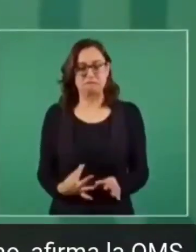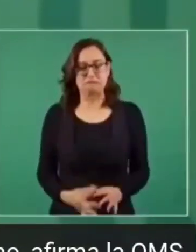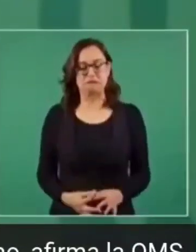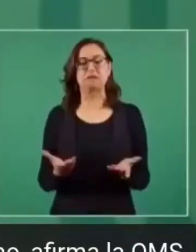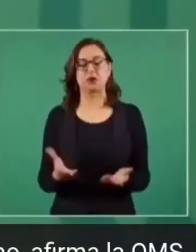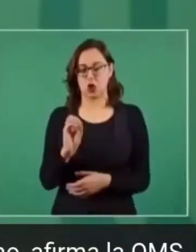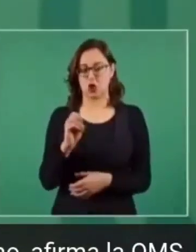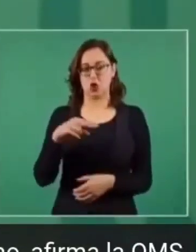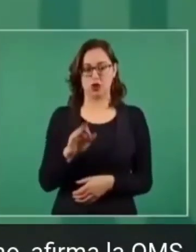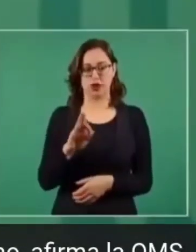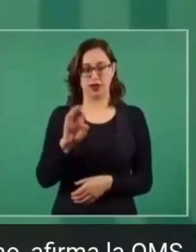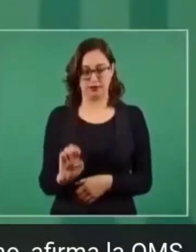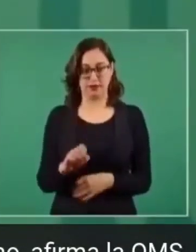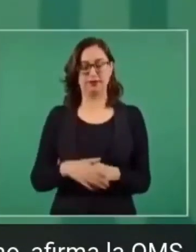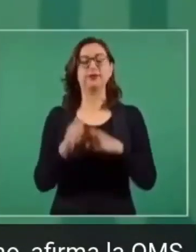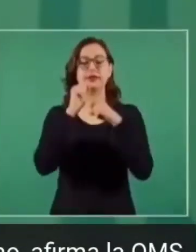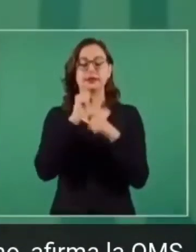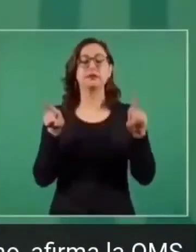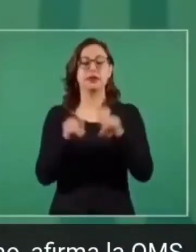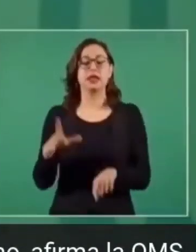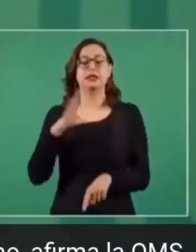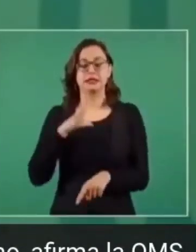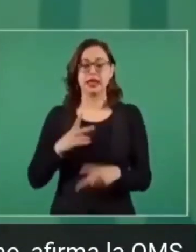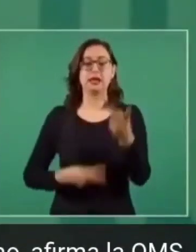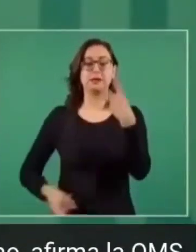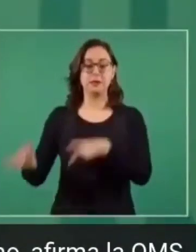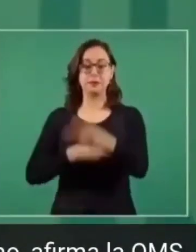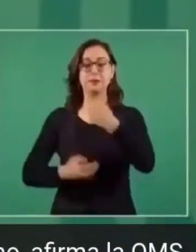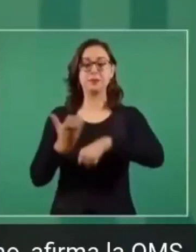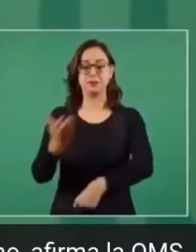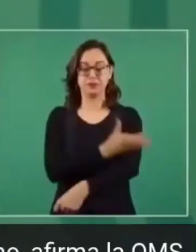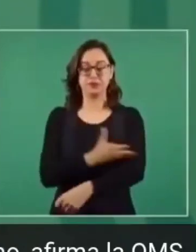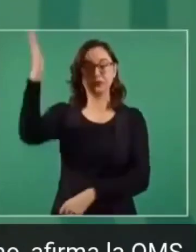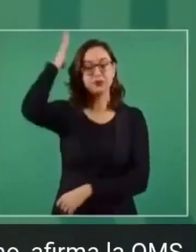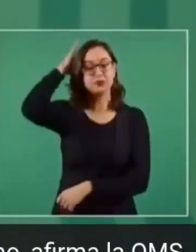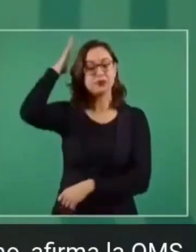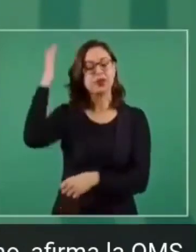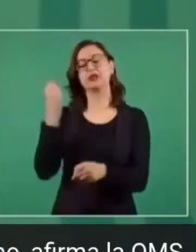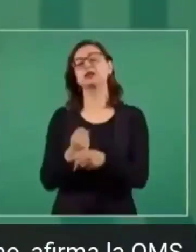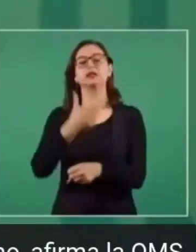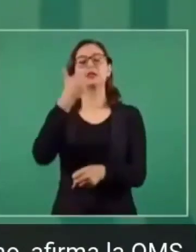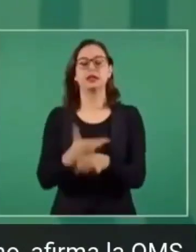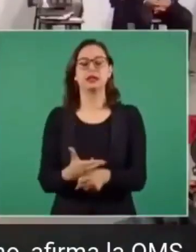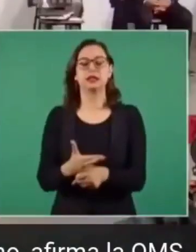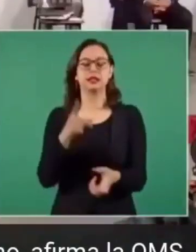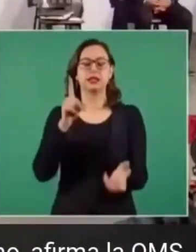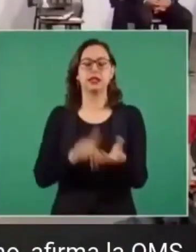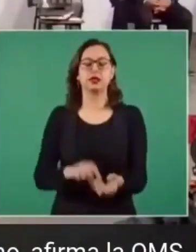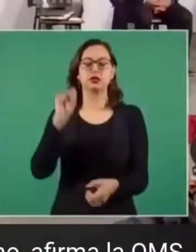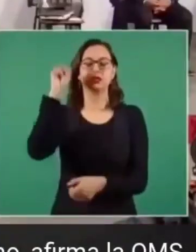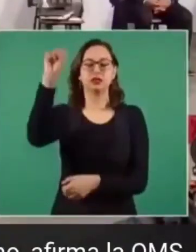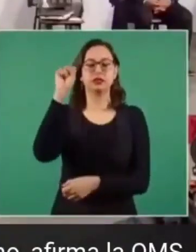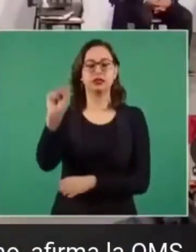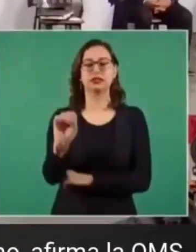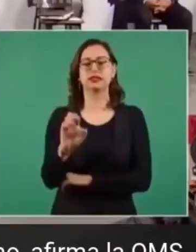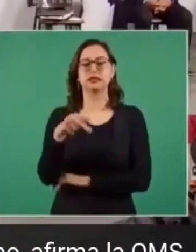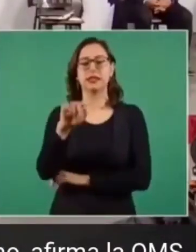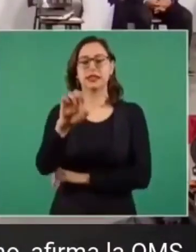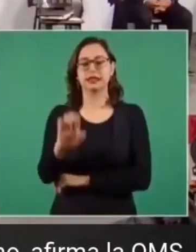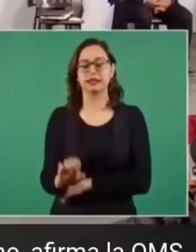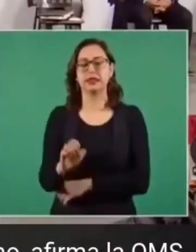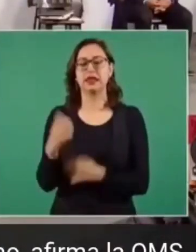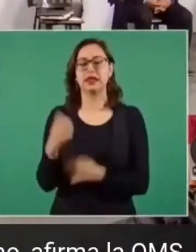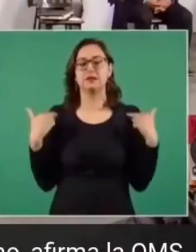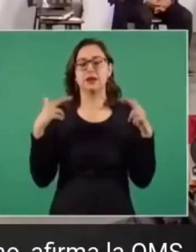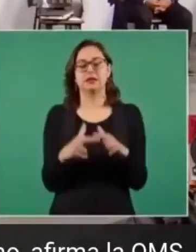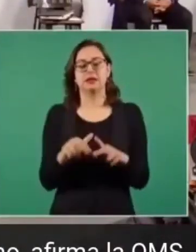los tiempos de calor, está lloviendo en algunos lugares, hay enfermedades que se arrecian dependiendo del clima. Es decir, hay de